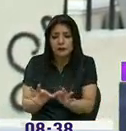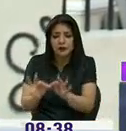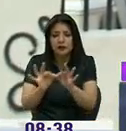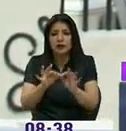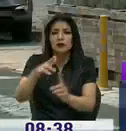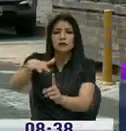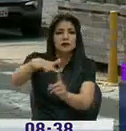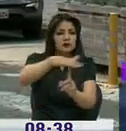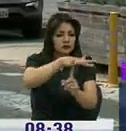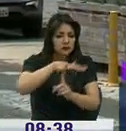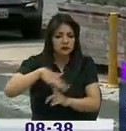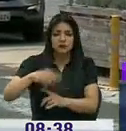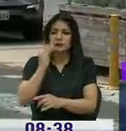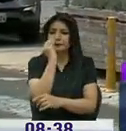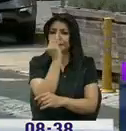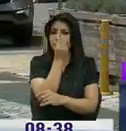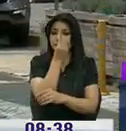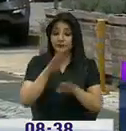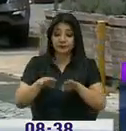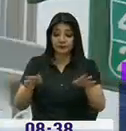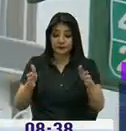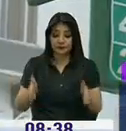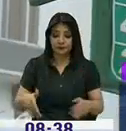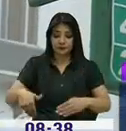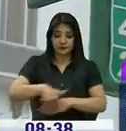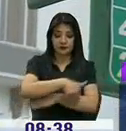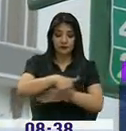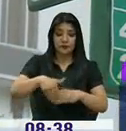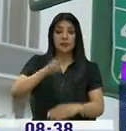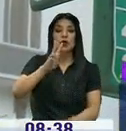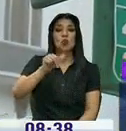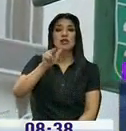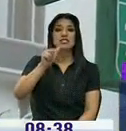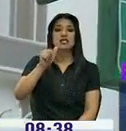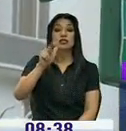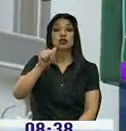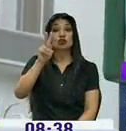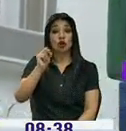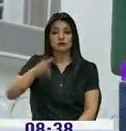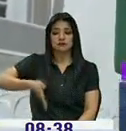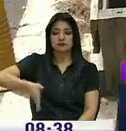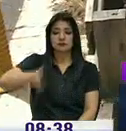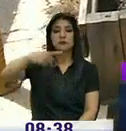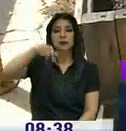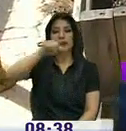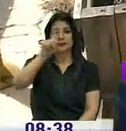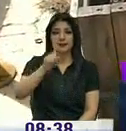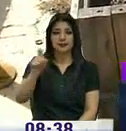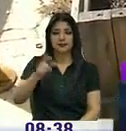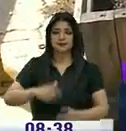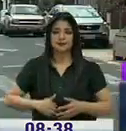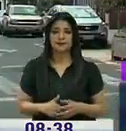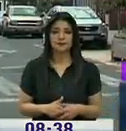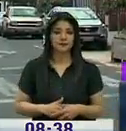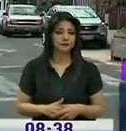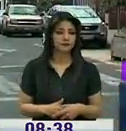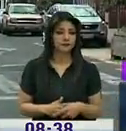jardinería las bancas están ubicadas en la calle jorge washington y ulpiano país en quito informó andrea